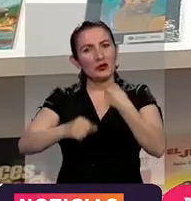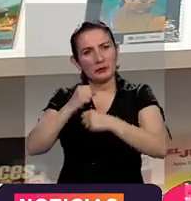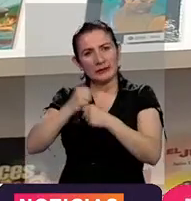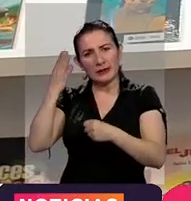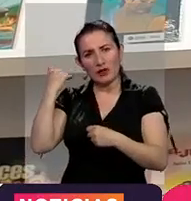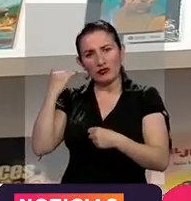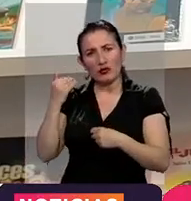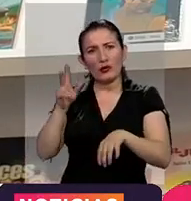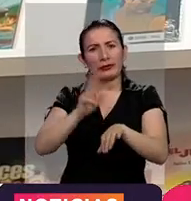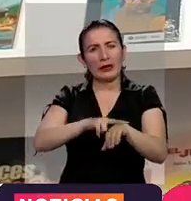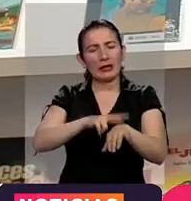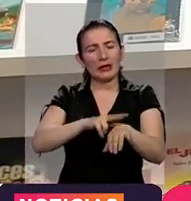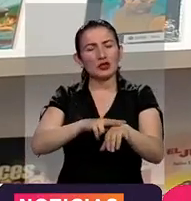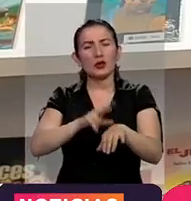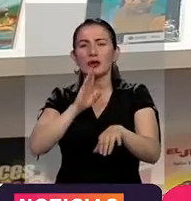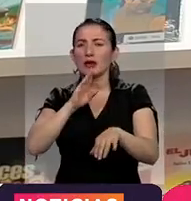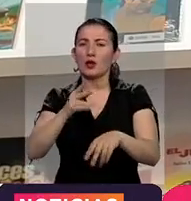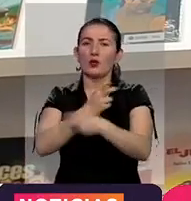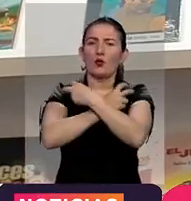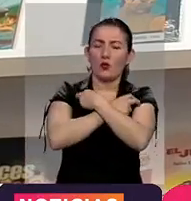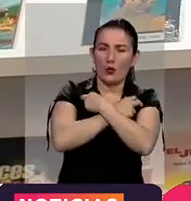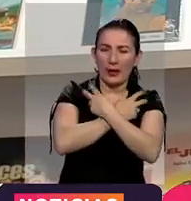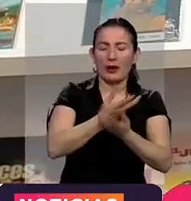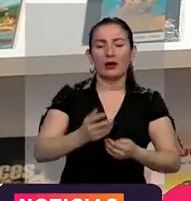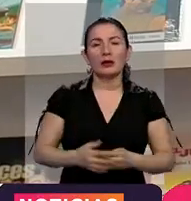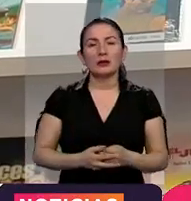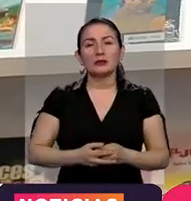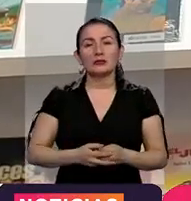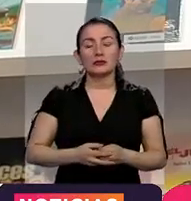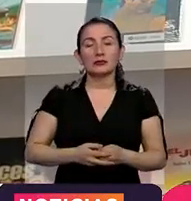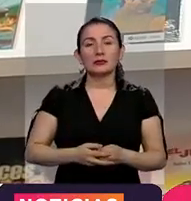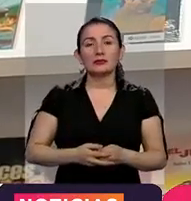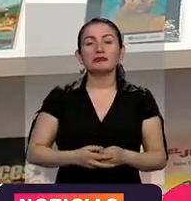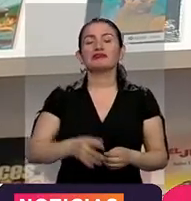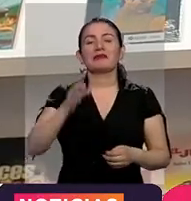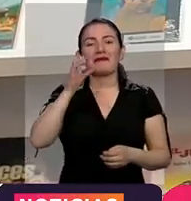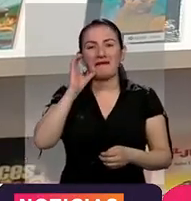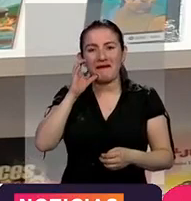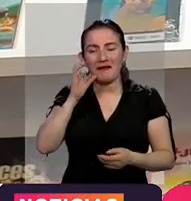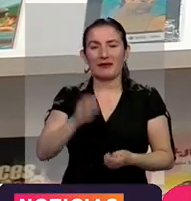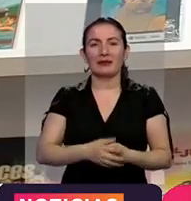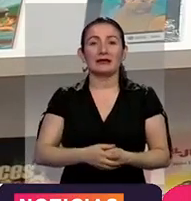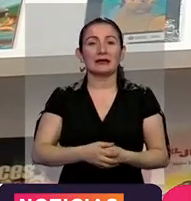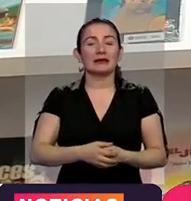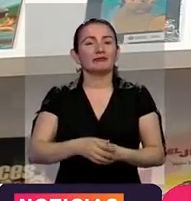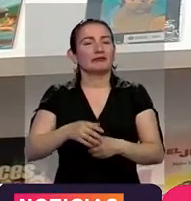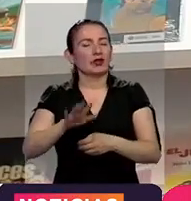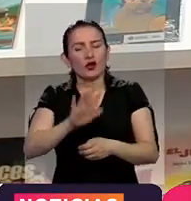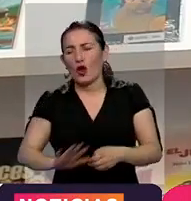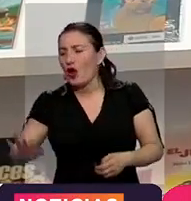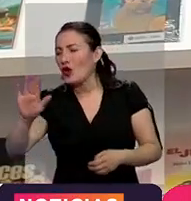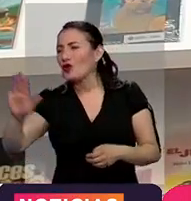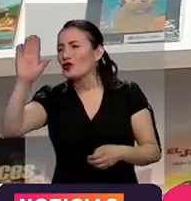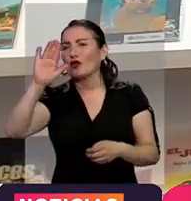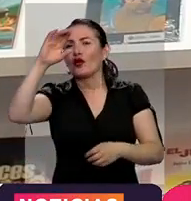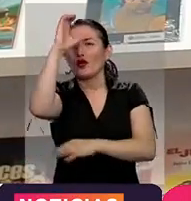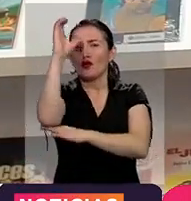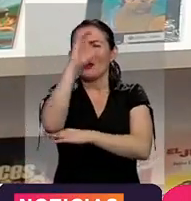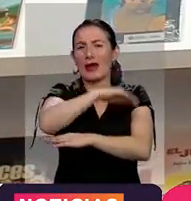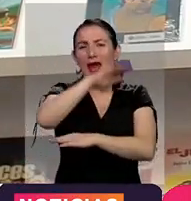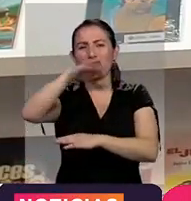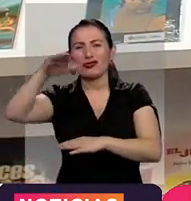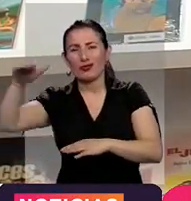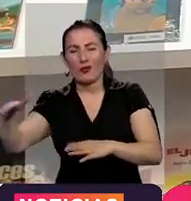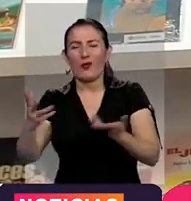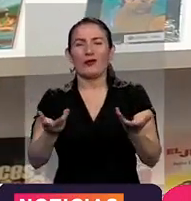tuvimos delegaciones que fueron de Huila, delegaciones que fueron de Caldas, delegaciones que fueron de Antioquia, delegaciones que